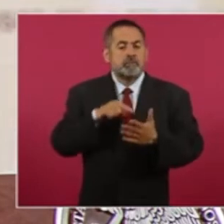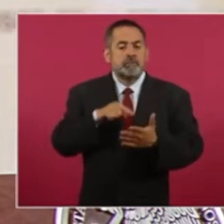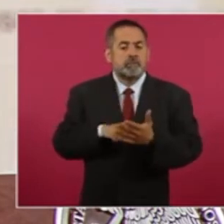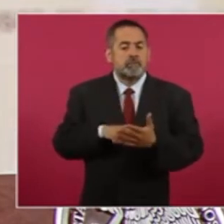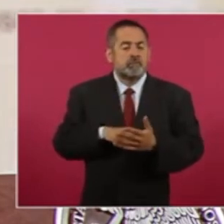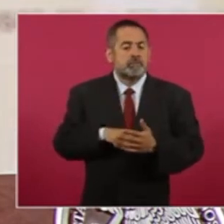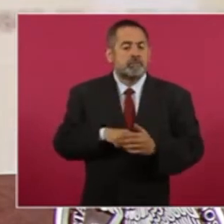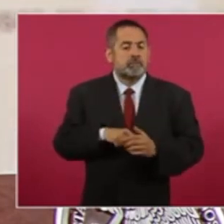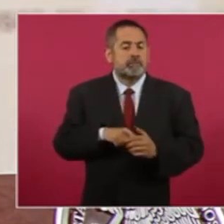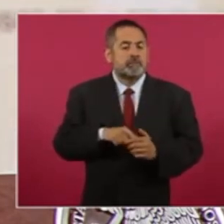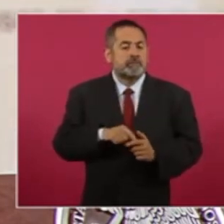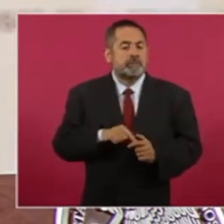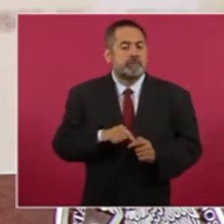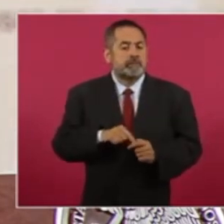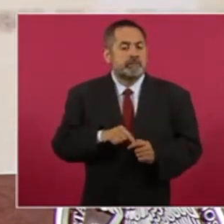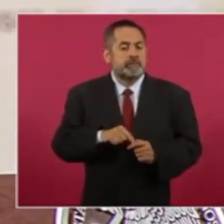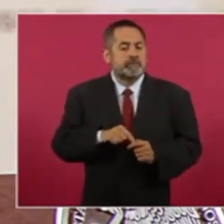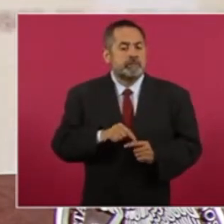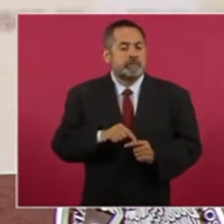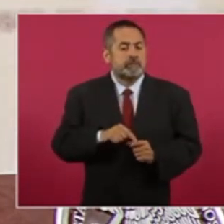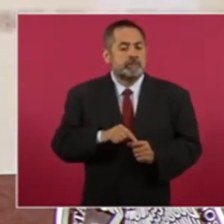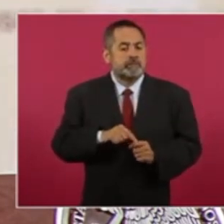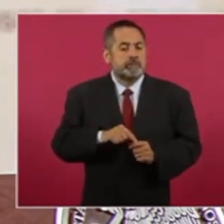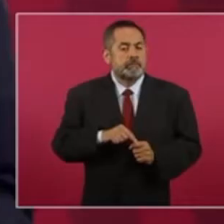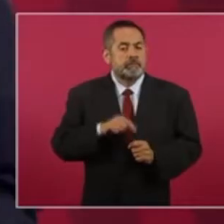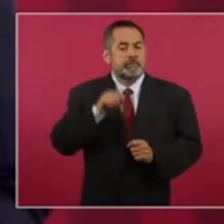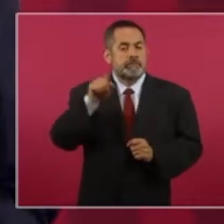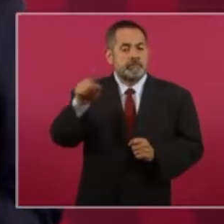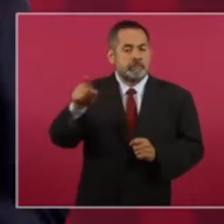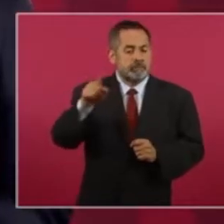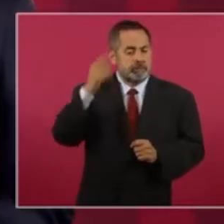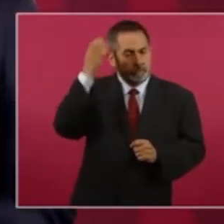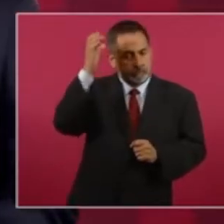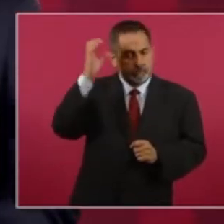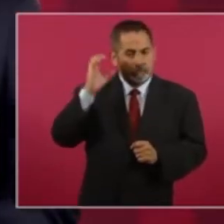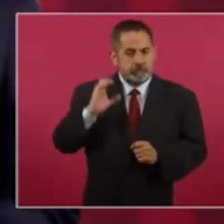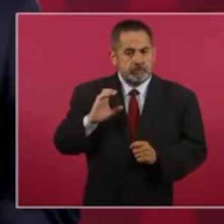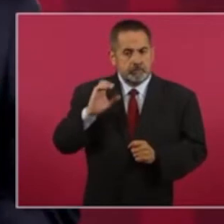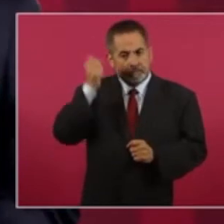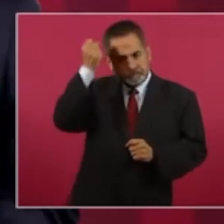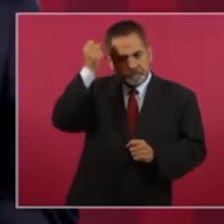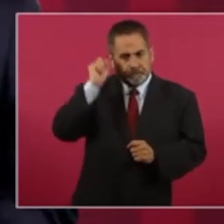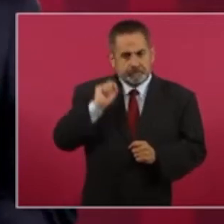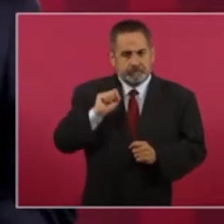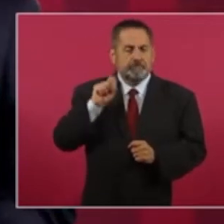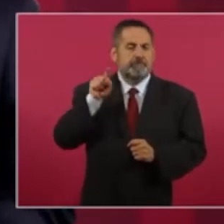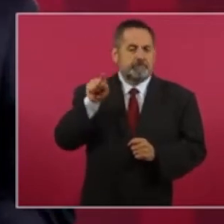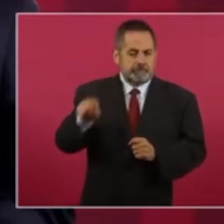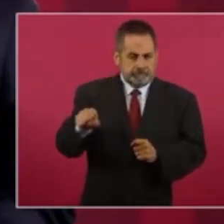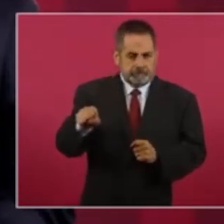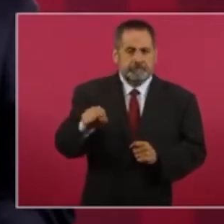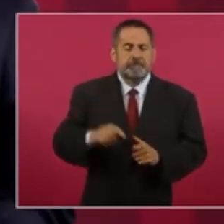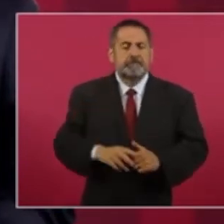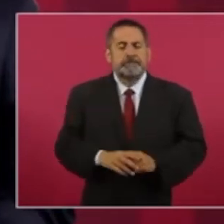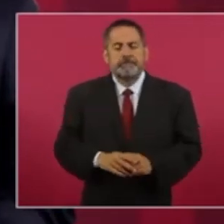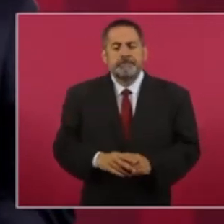cabo en Culiacán, Sinaloa,